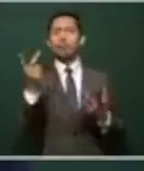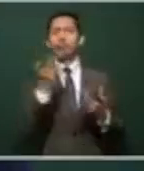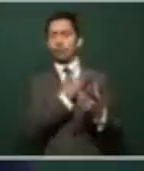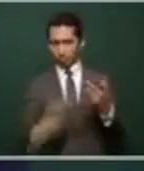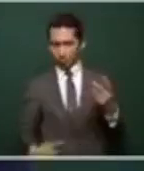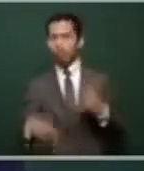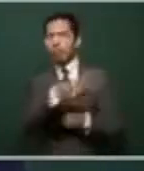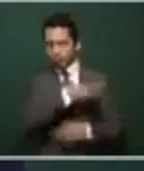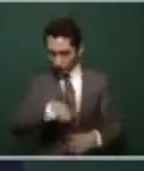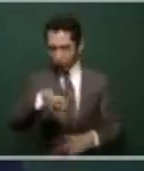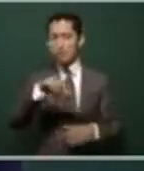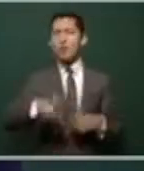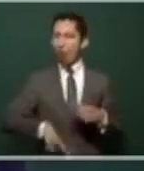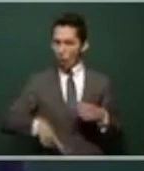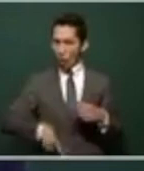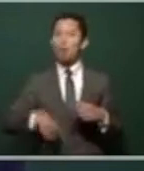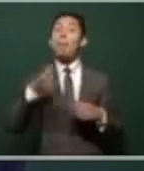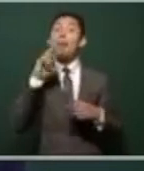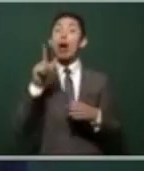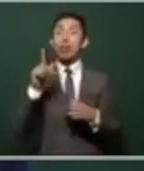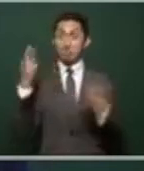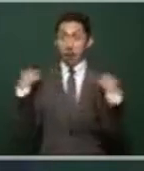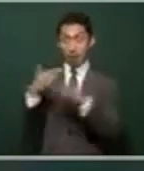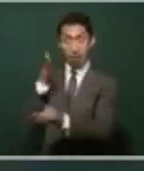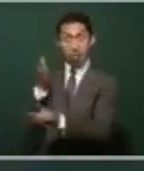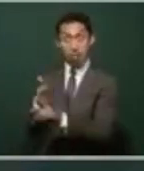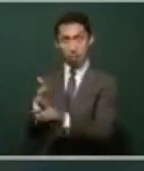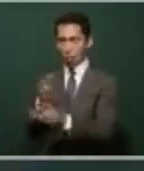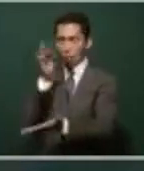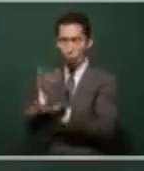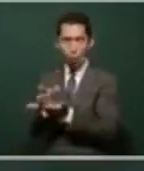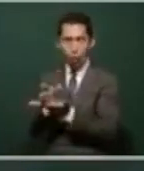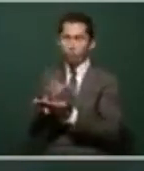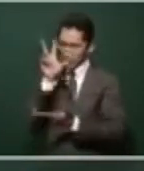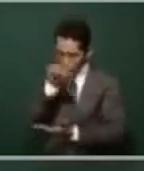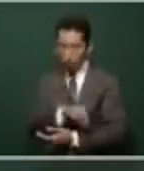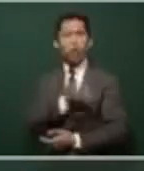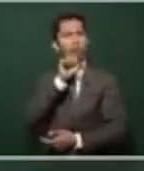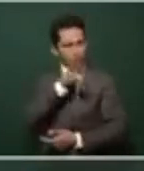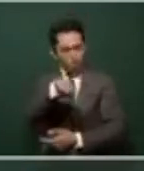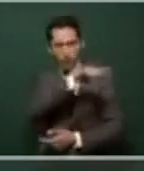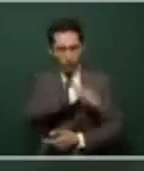a los gobernadores, a todos. ¿Por qué nada más a los maestros?